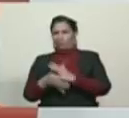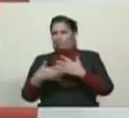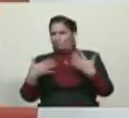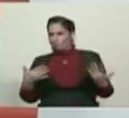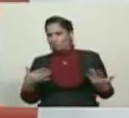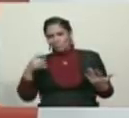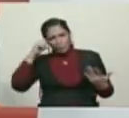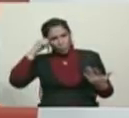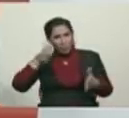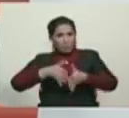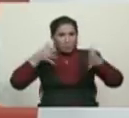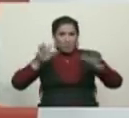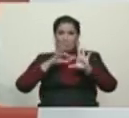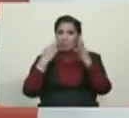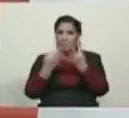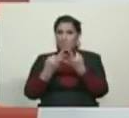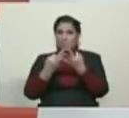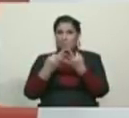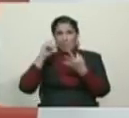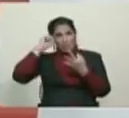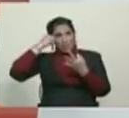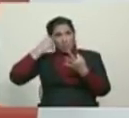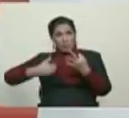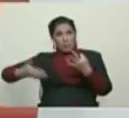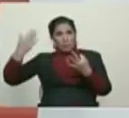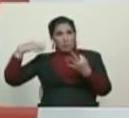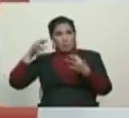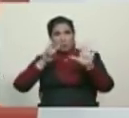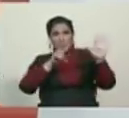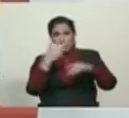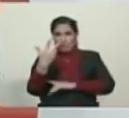Recordando a las grandes familias aquí del año, creo que era el 63,